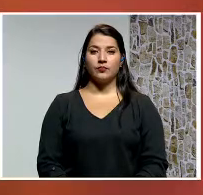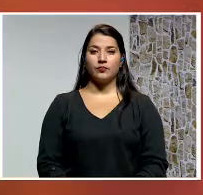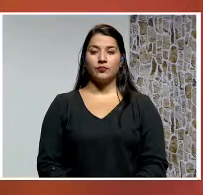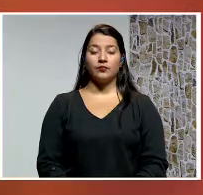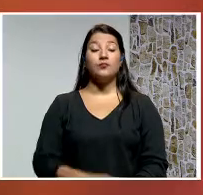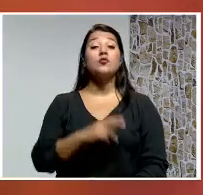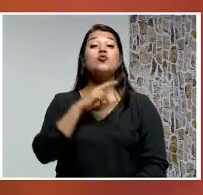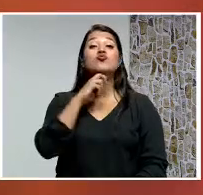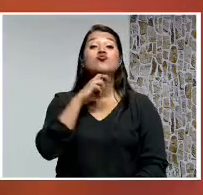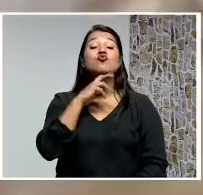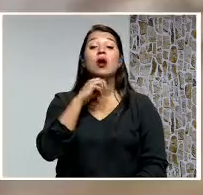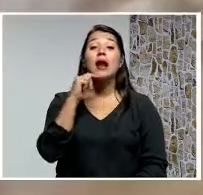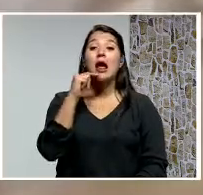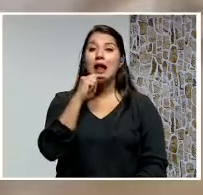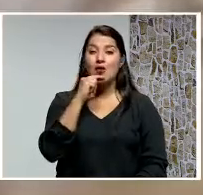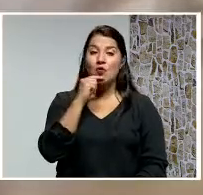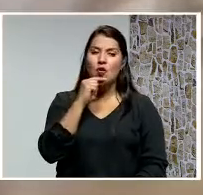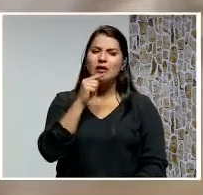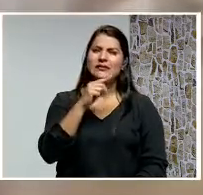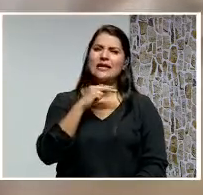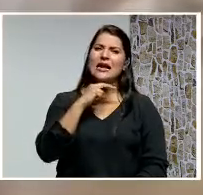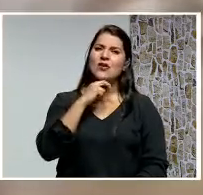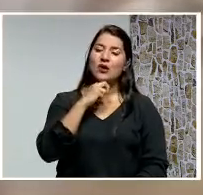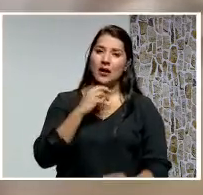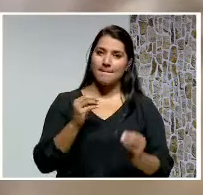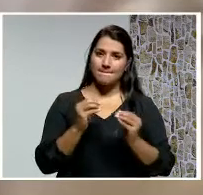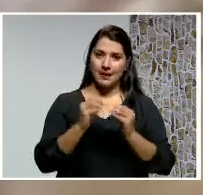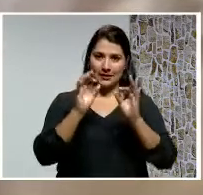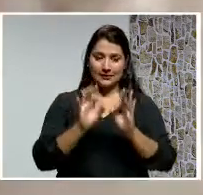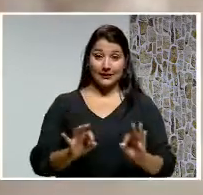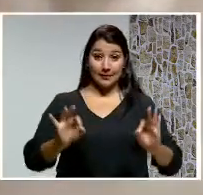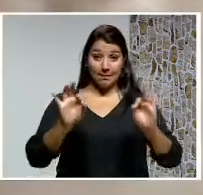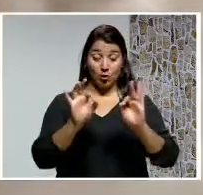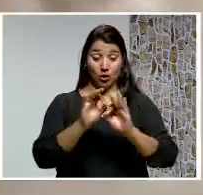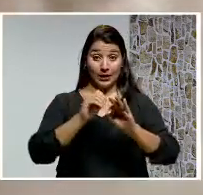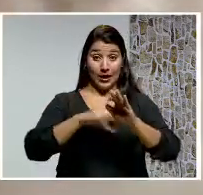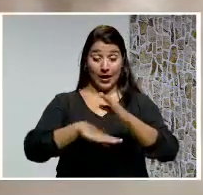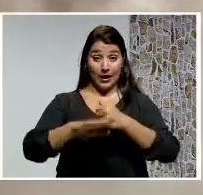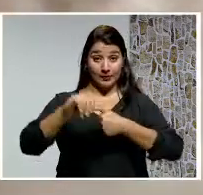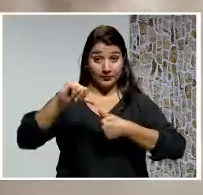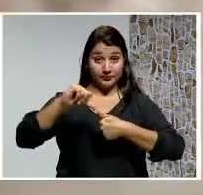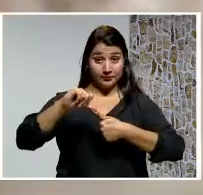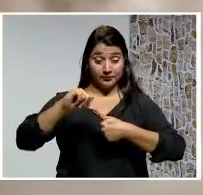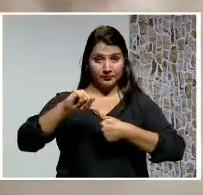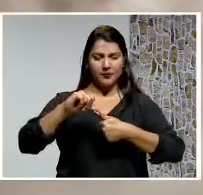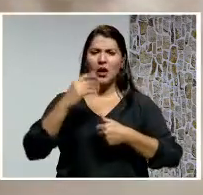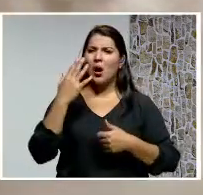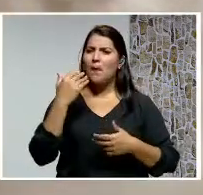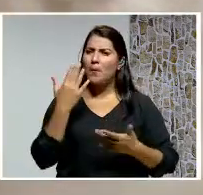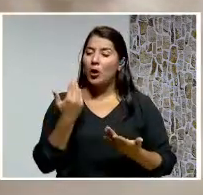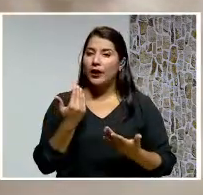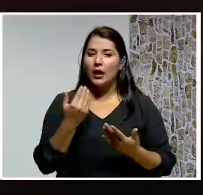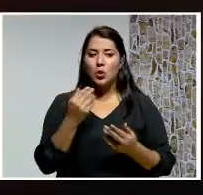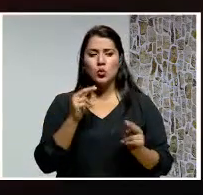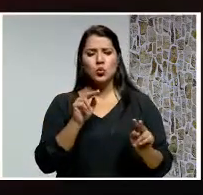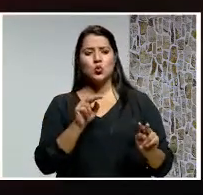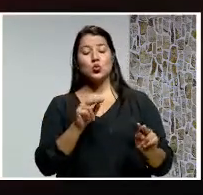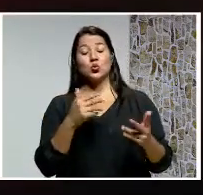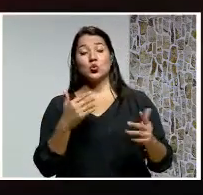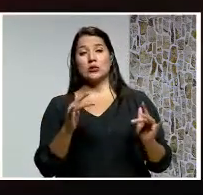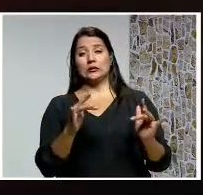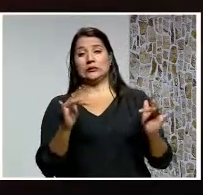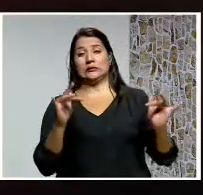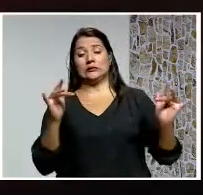La ranita roja es una de las ranas más importantes en América Central. Se caracteriza por su intenso color rojo